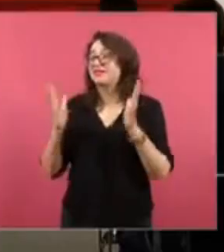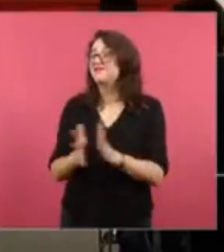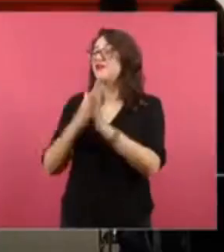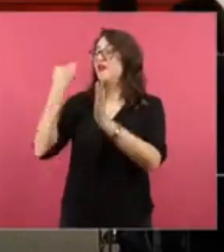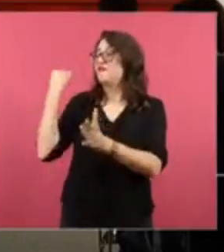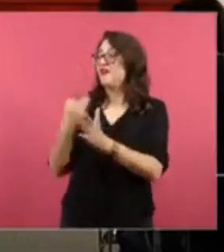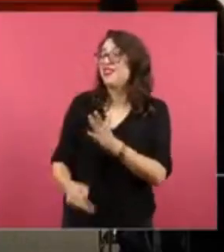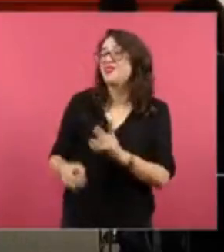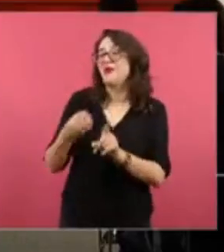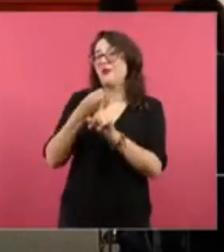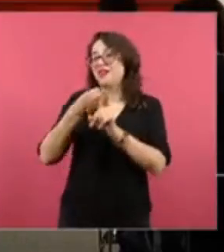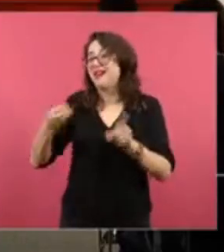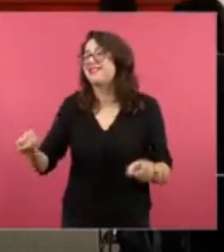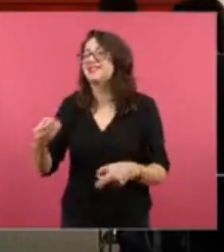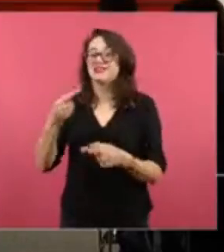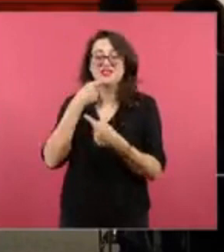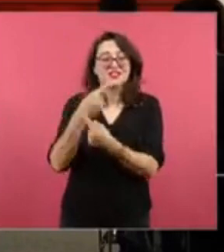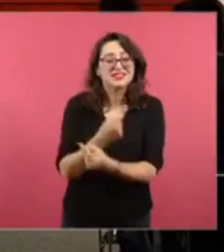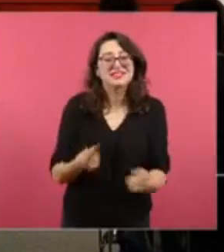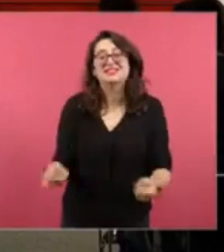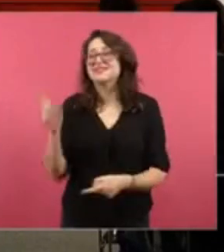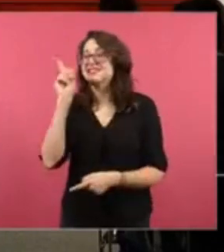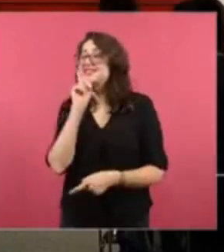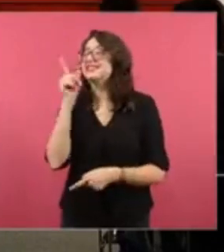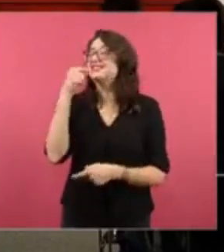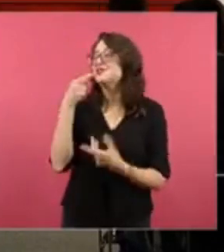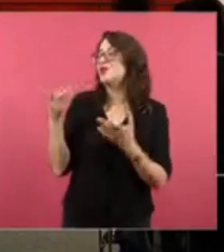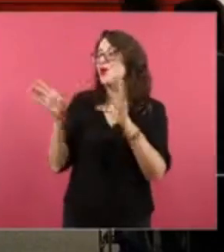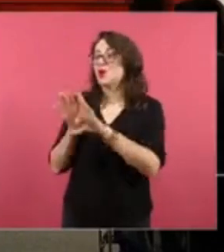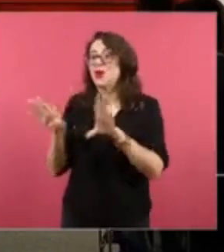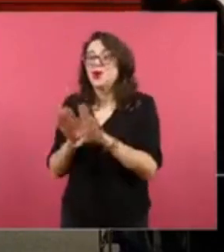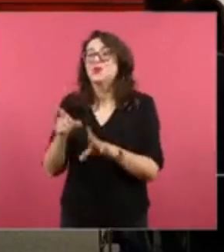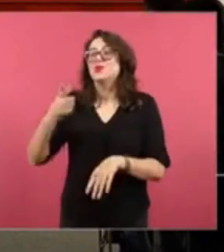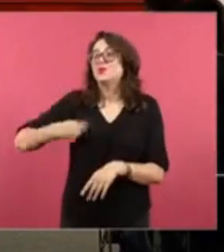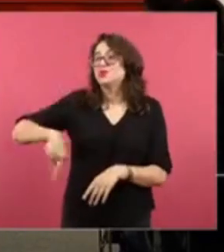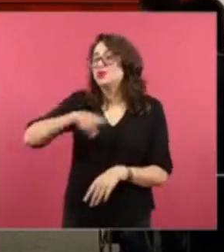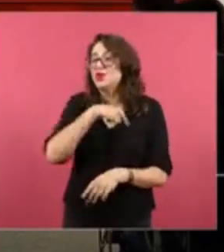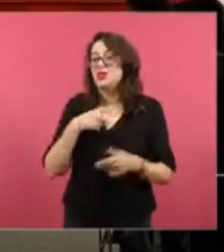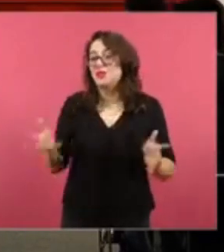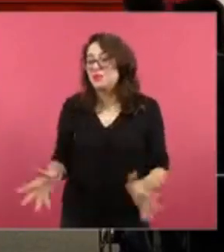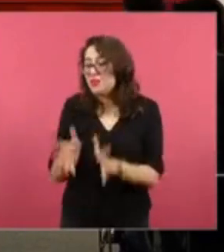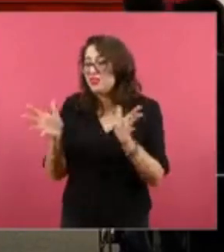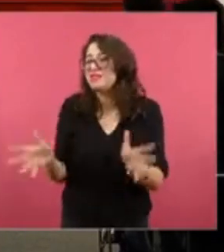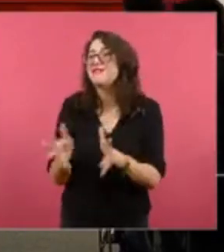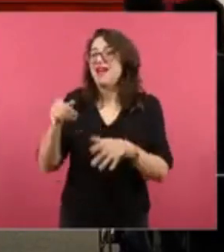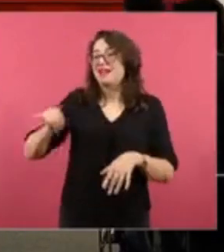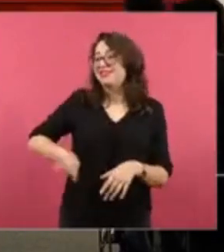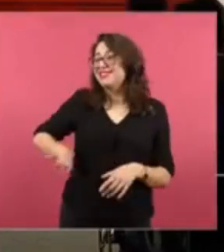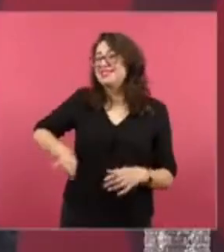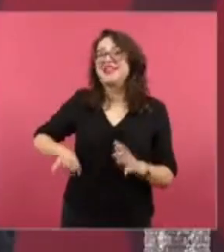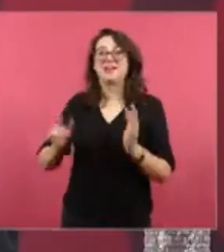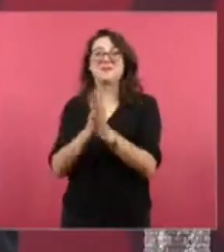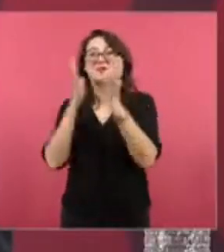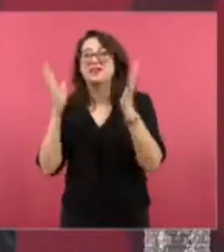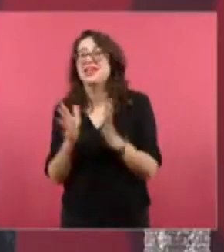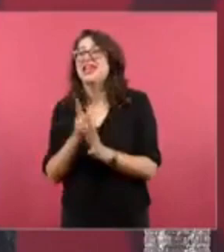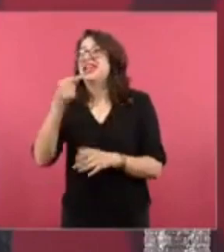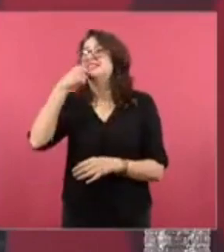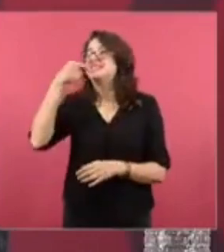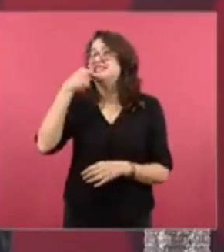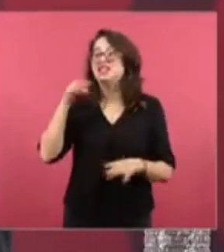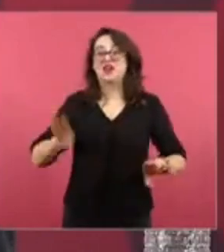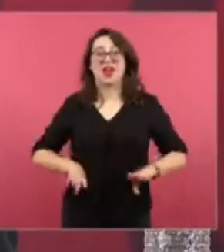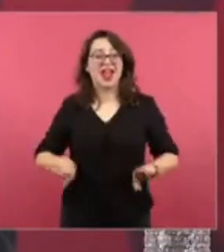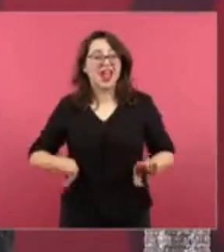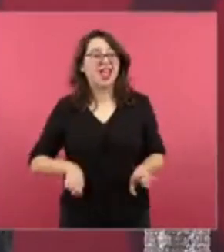cómo organizamos a las niñas y a los niños, cómo le hacemos para interesarlos, cómo hay diferentes características de niños que luego ante